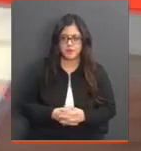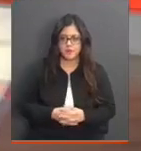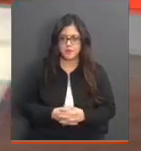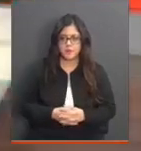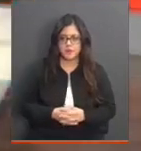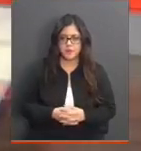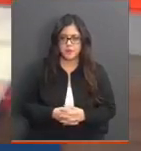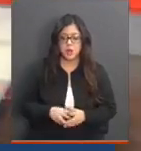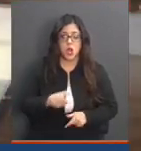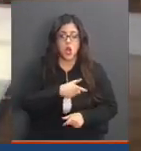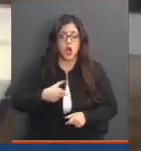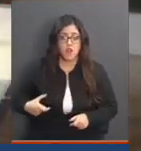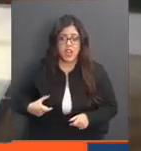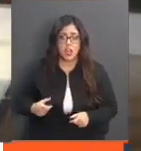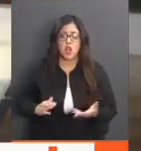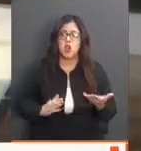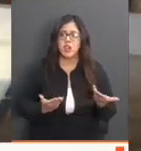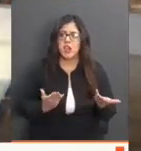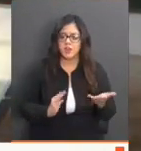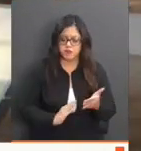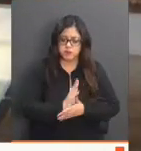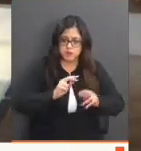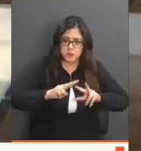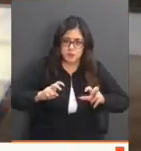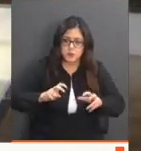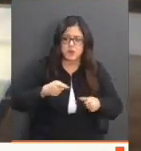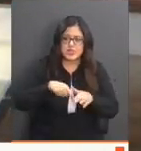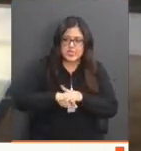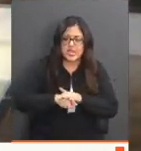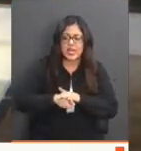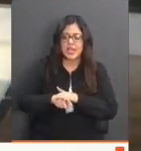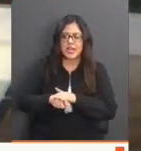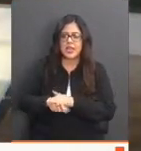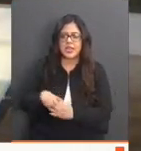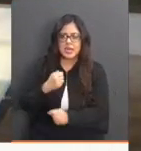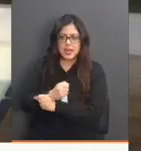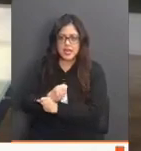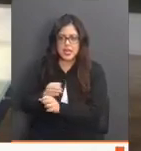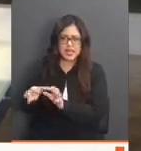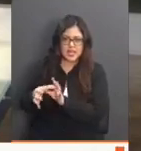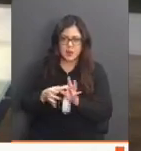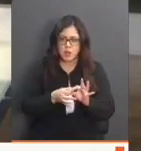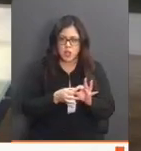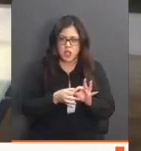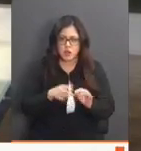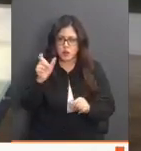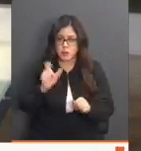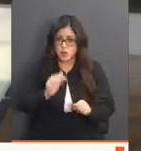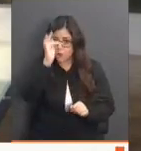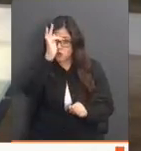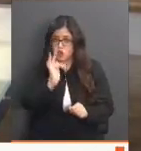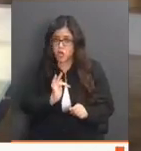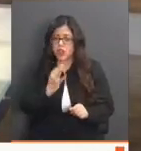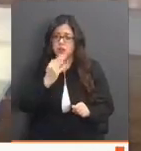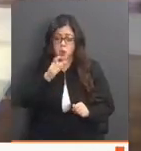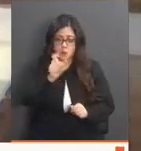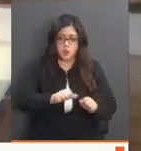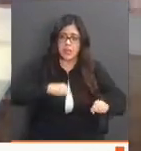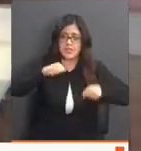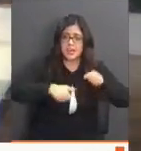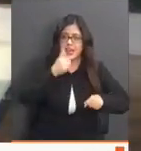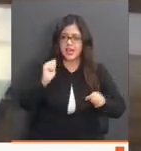Confirmó el inicio de una investigación interna en Carabineros para aclarar los hechos que involucraron a un funcionario y a un ciclista anoche